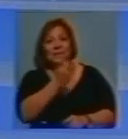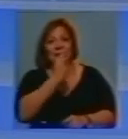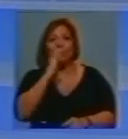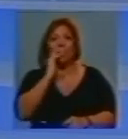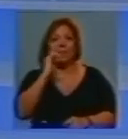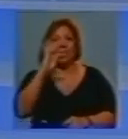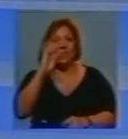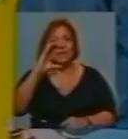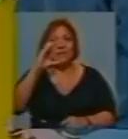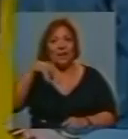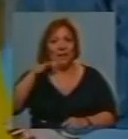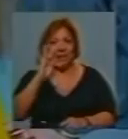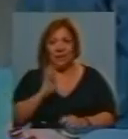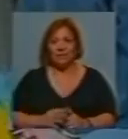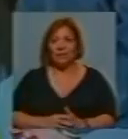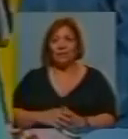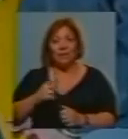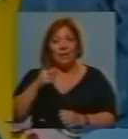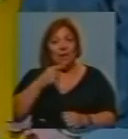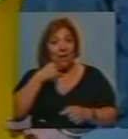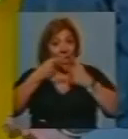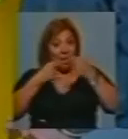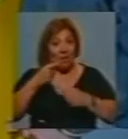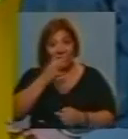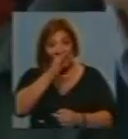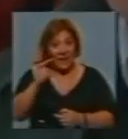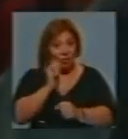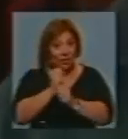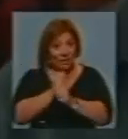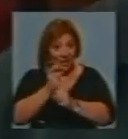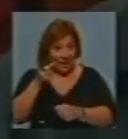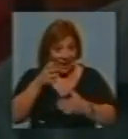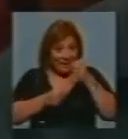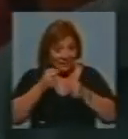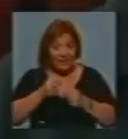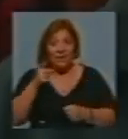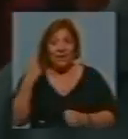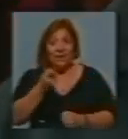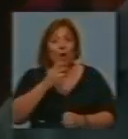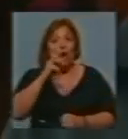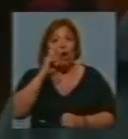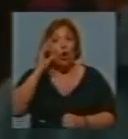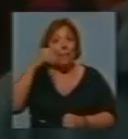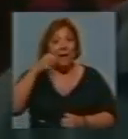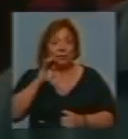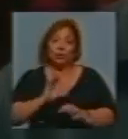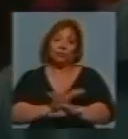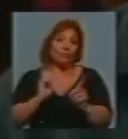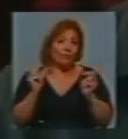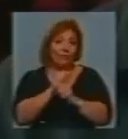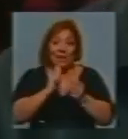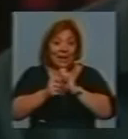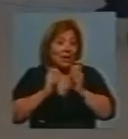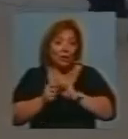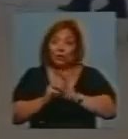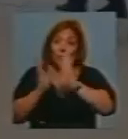PIT-CNT. El vocero de la Federación de Trabajadores de la Industria Láctea, Robert Romazzo, dijo que se terminó la negociación en los consejos